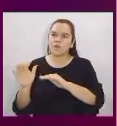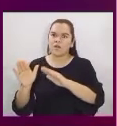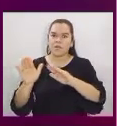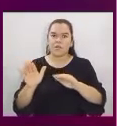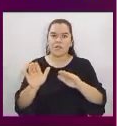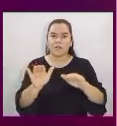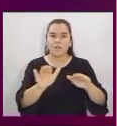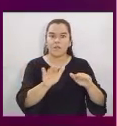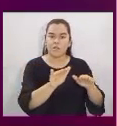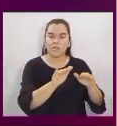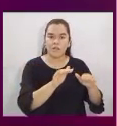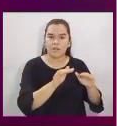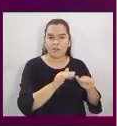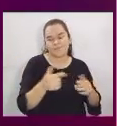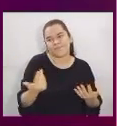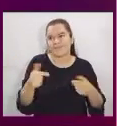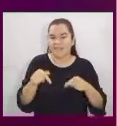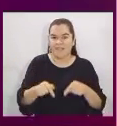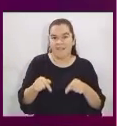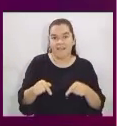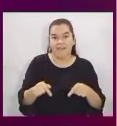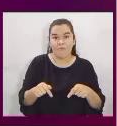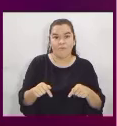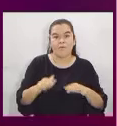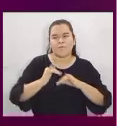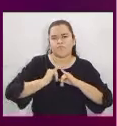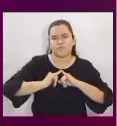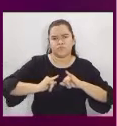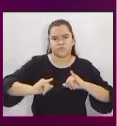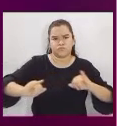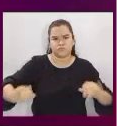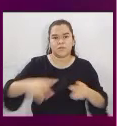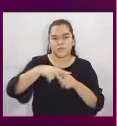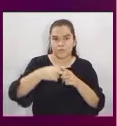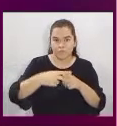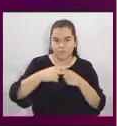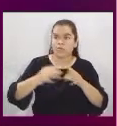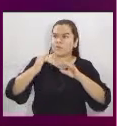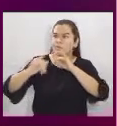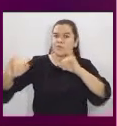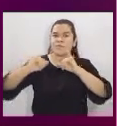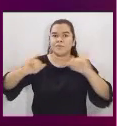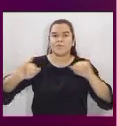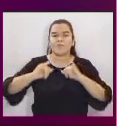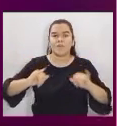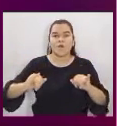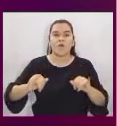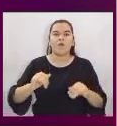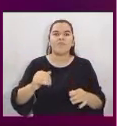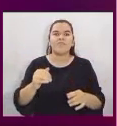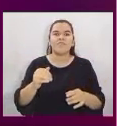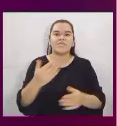todos. Probablemente ahora, con el tiempo pasado, y con toda la difusión que hemos tratado de hacer,